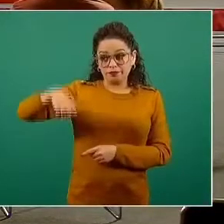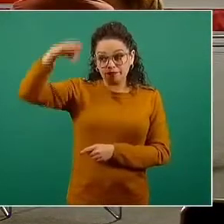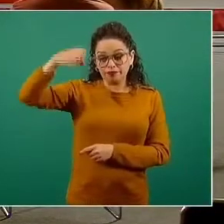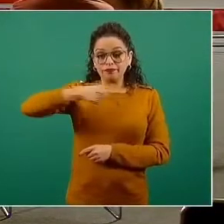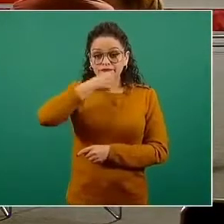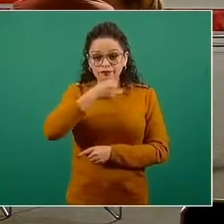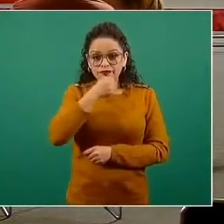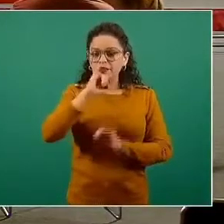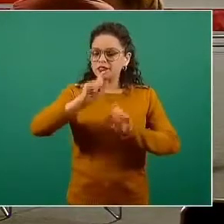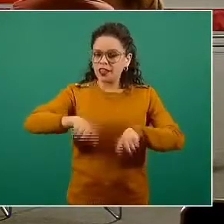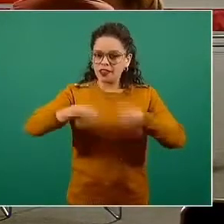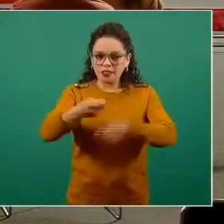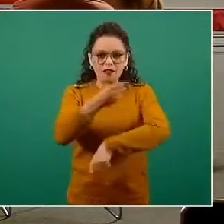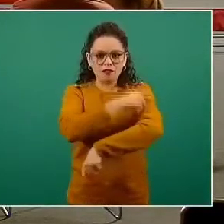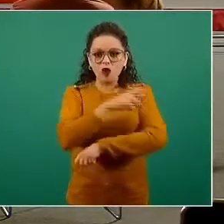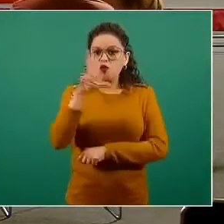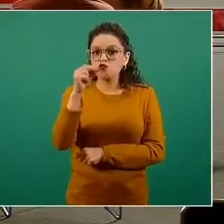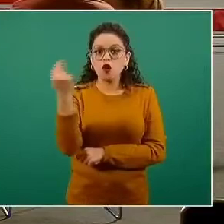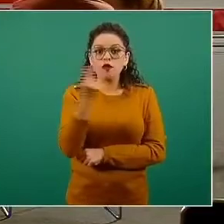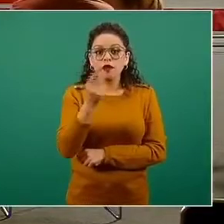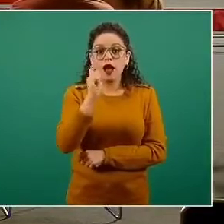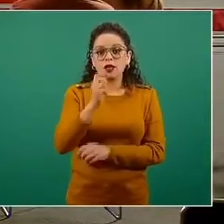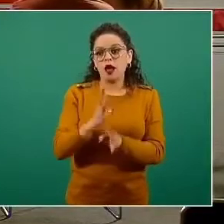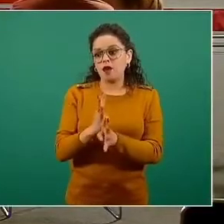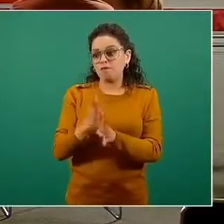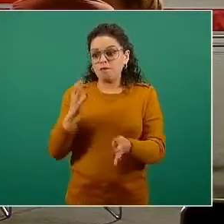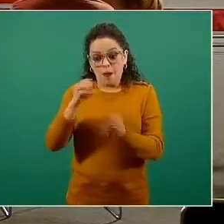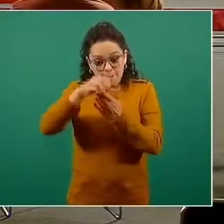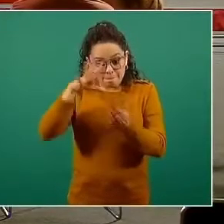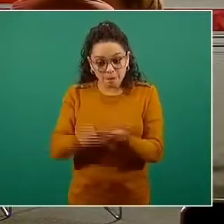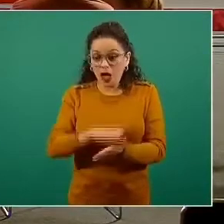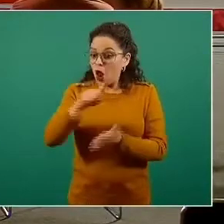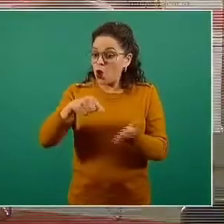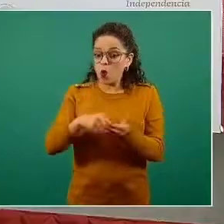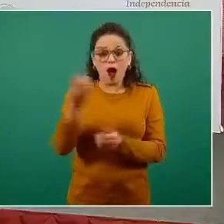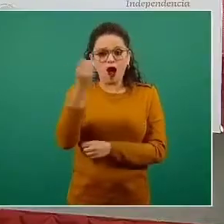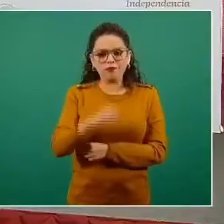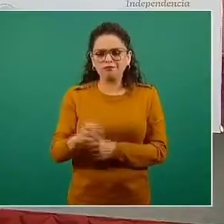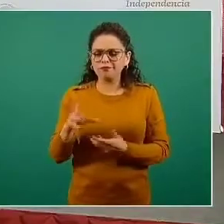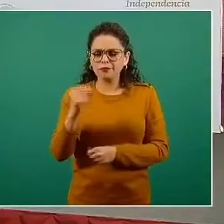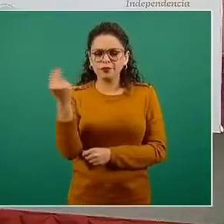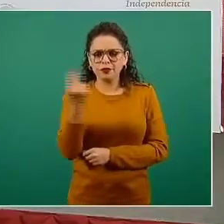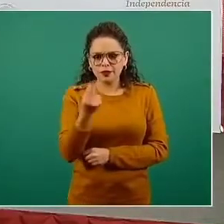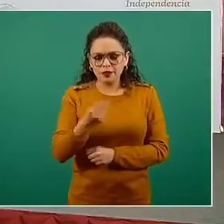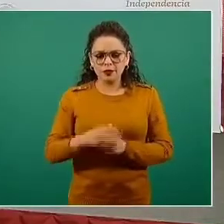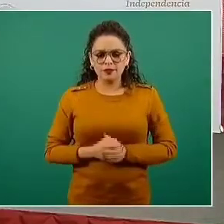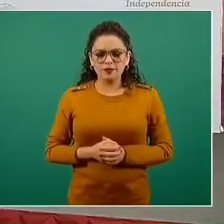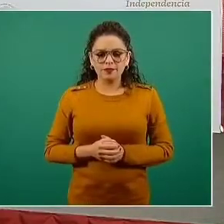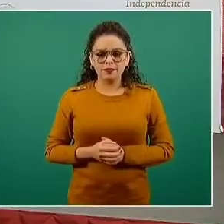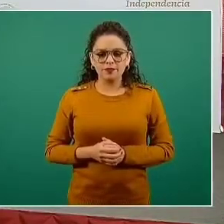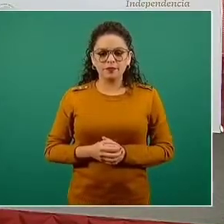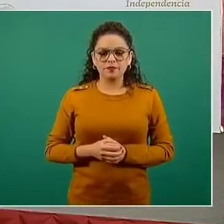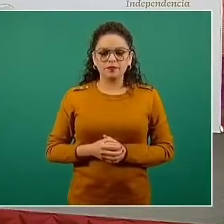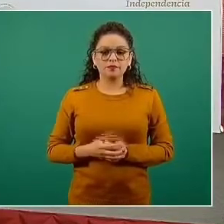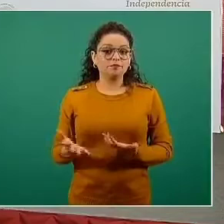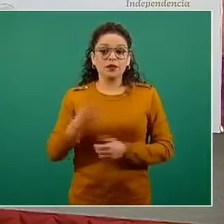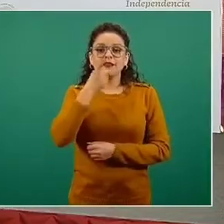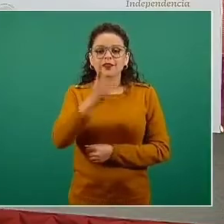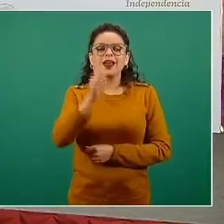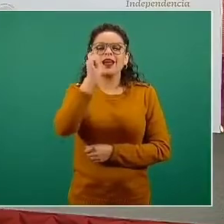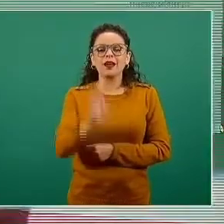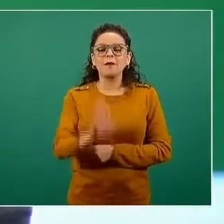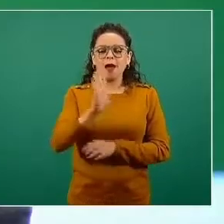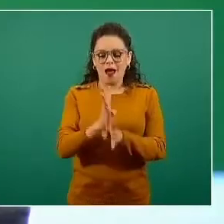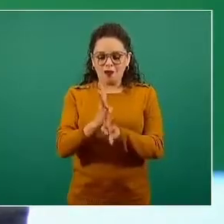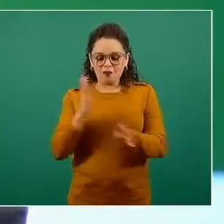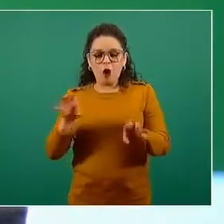No necesitan reservar su lugar en la fila. Nos queda claro que hubo la percepción de que había que formarse electrónicamente